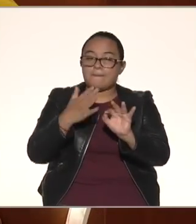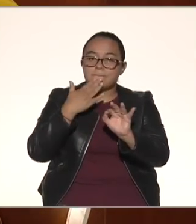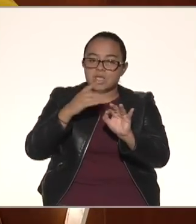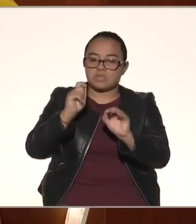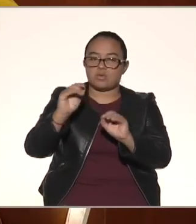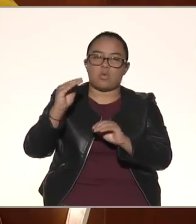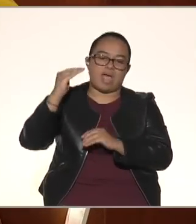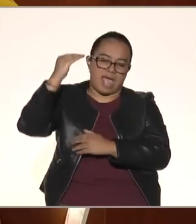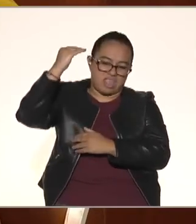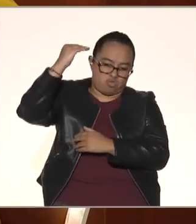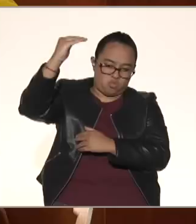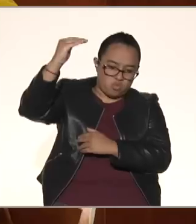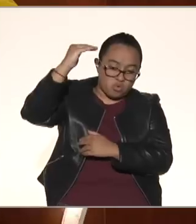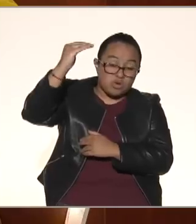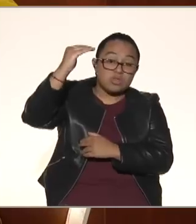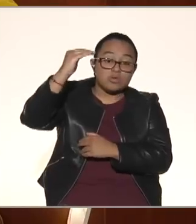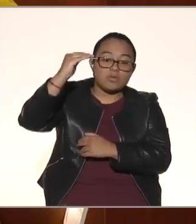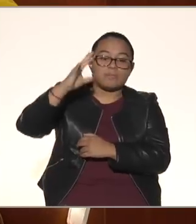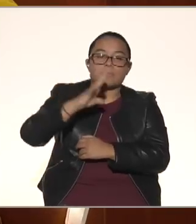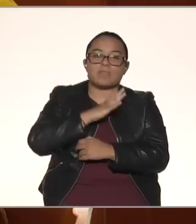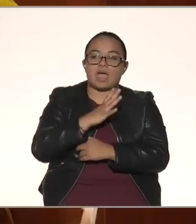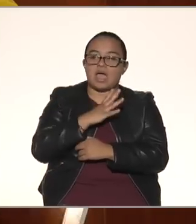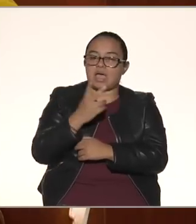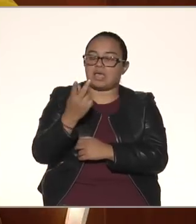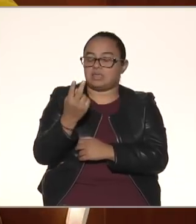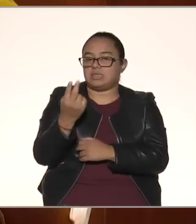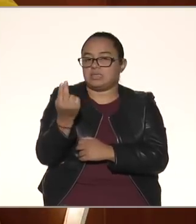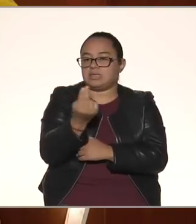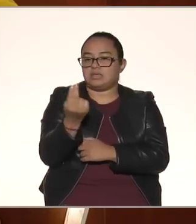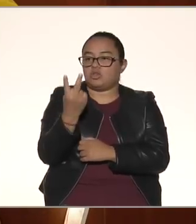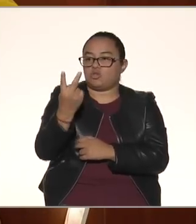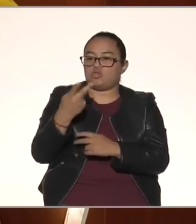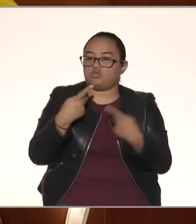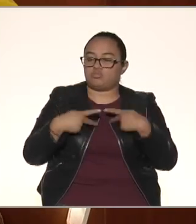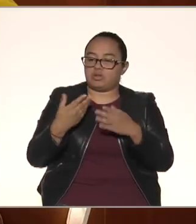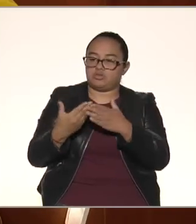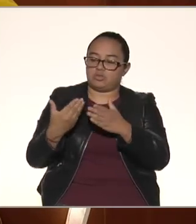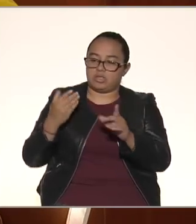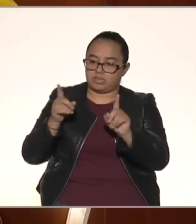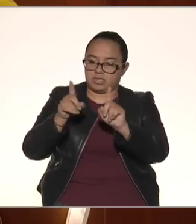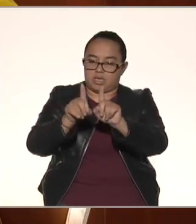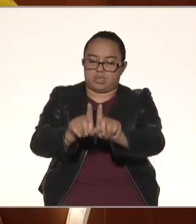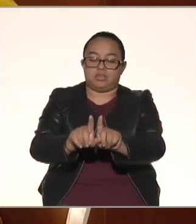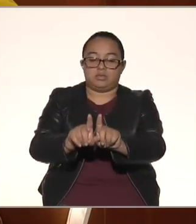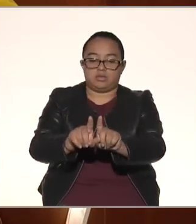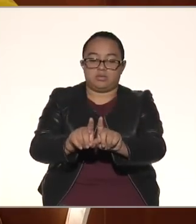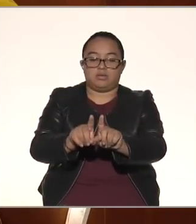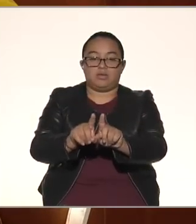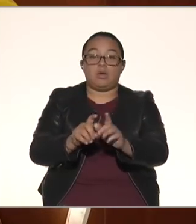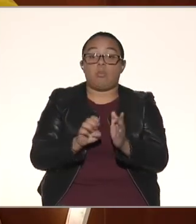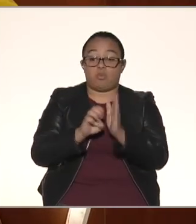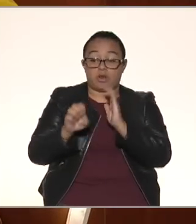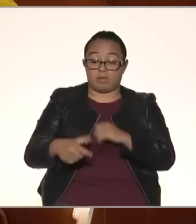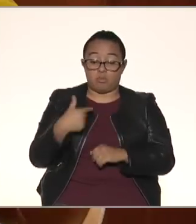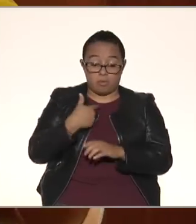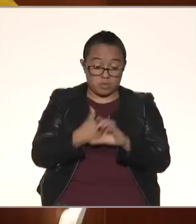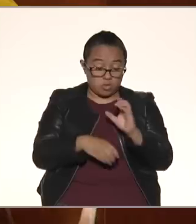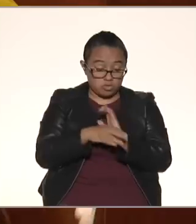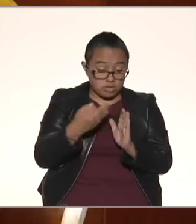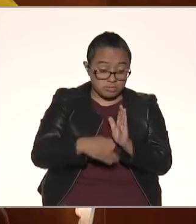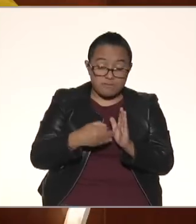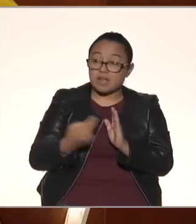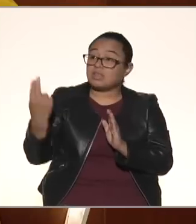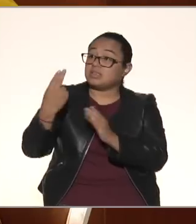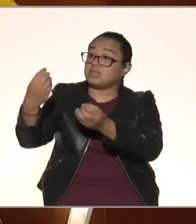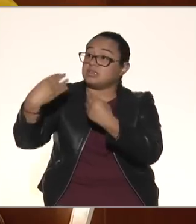adulta, con amor adulto, tienen que haber dos individuos plenos previamente, no desde la carencia. El